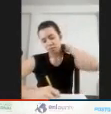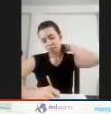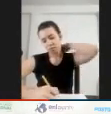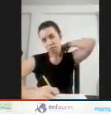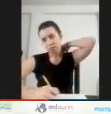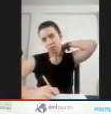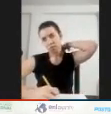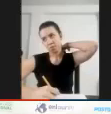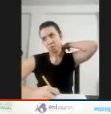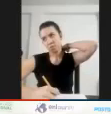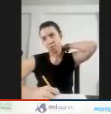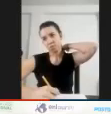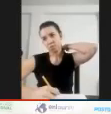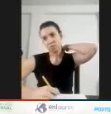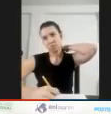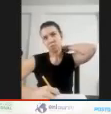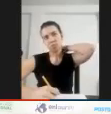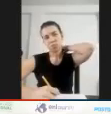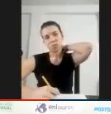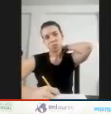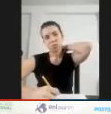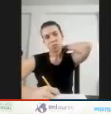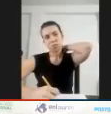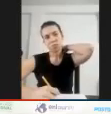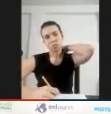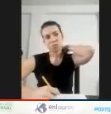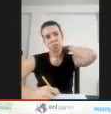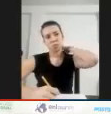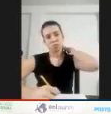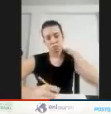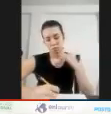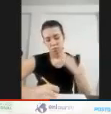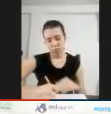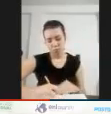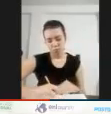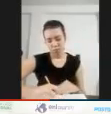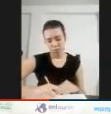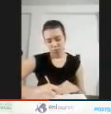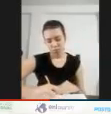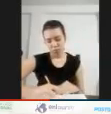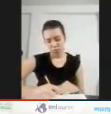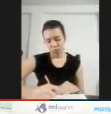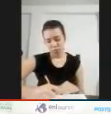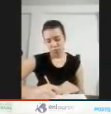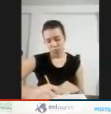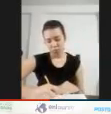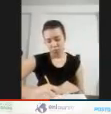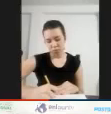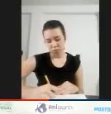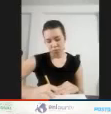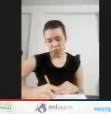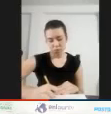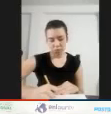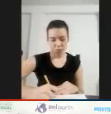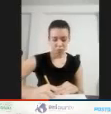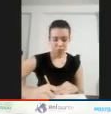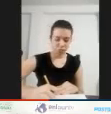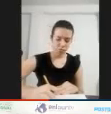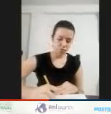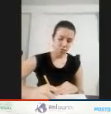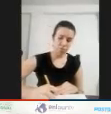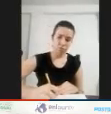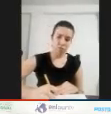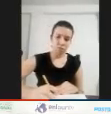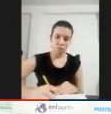de los notarios y de los registradores. En la próxima semana, ustedes tienen una actividad, deben realizar una exposición.